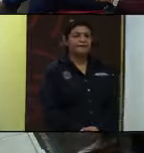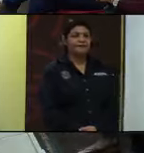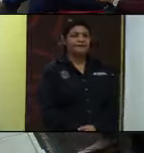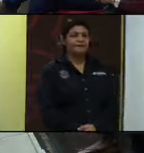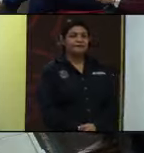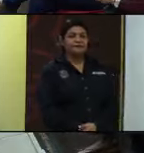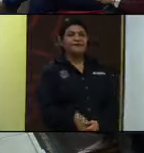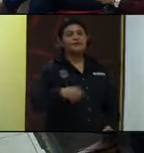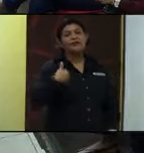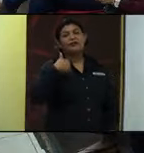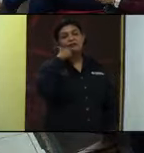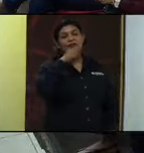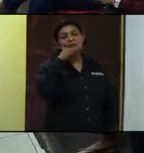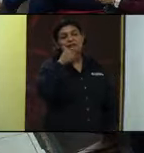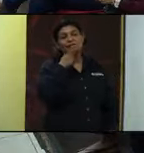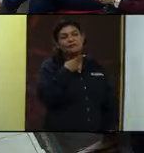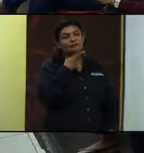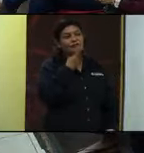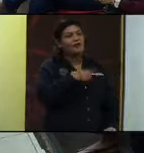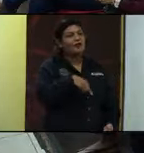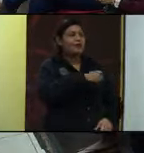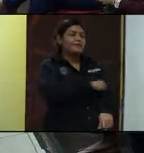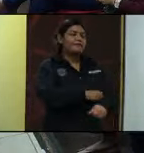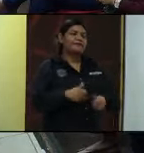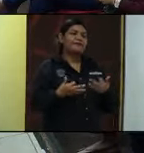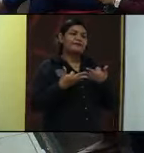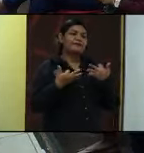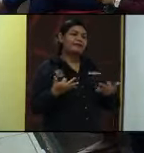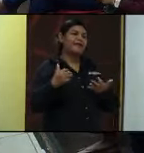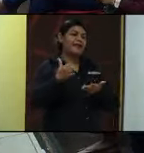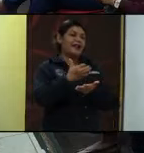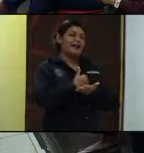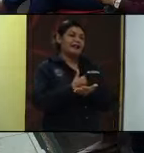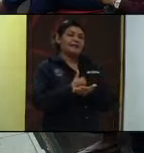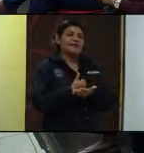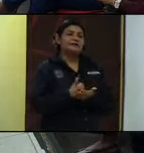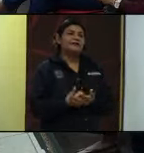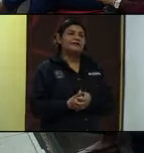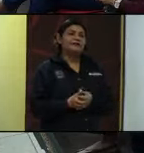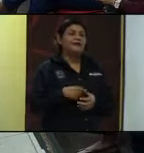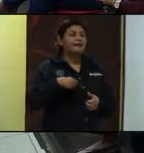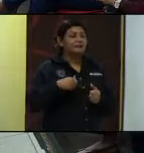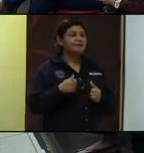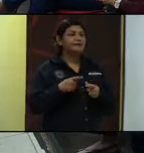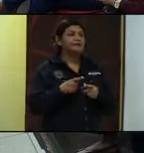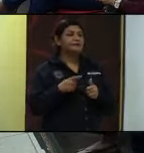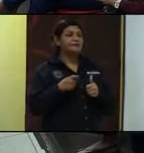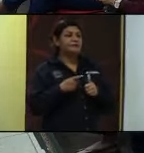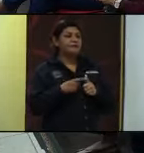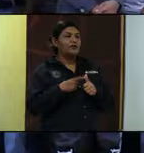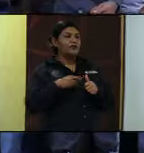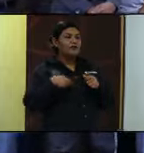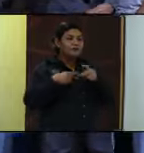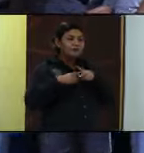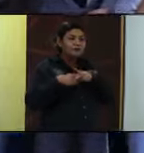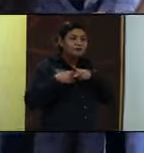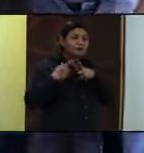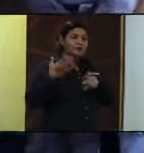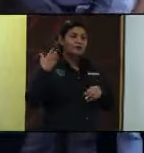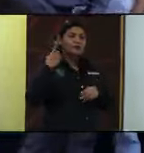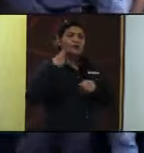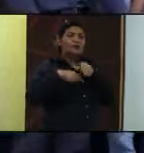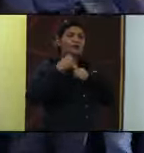Yo siempre lo he dicho que Altamira es una tierra de campeones. Al principio, cuando inició la administración hace un año con